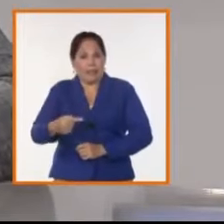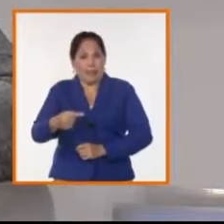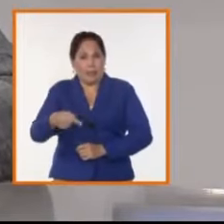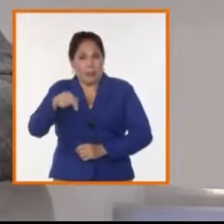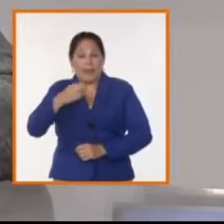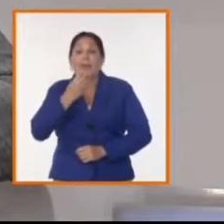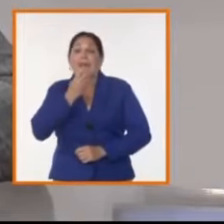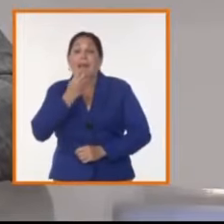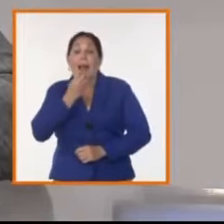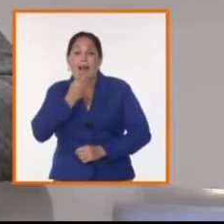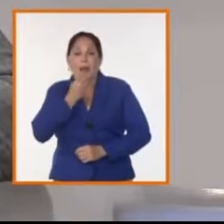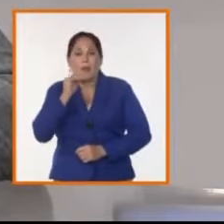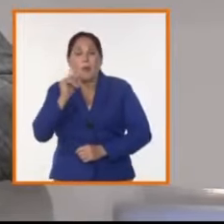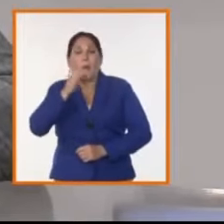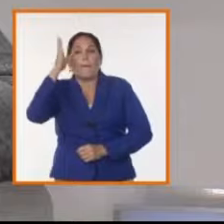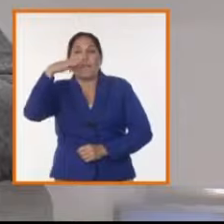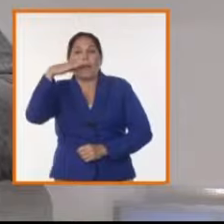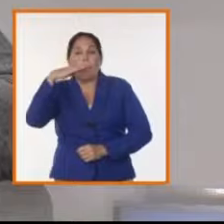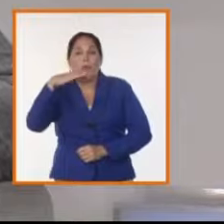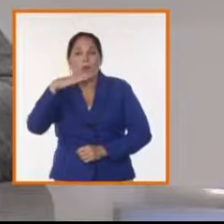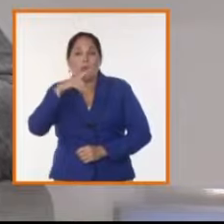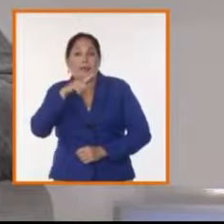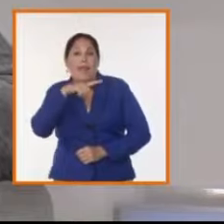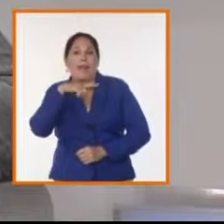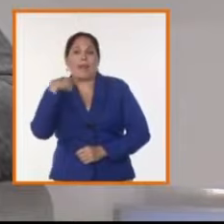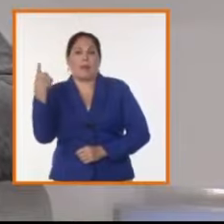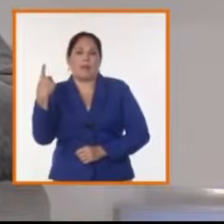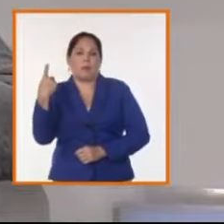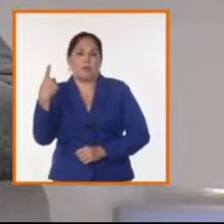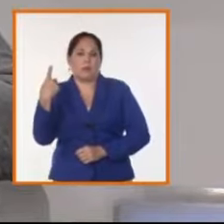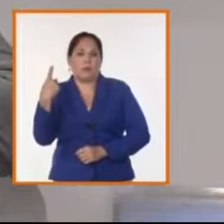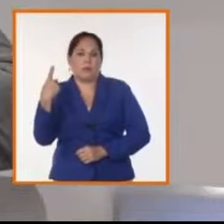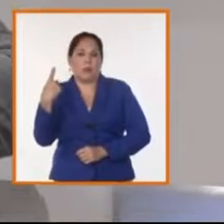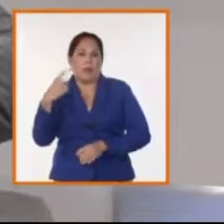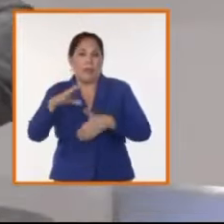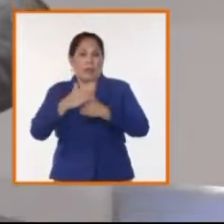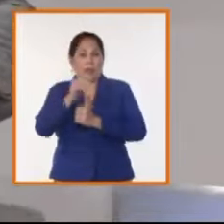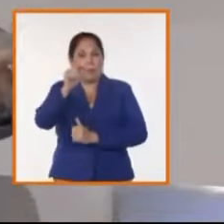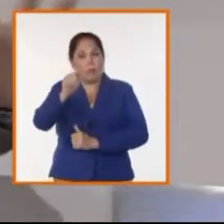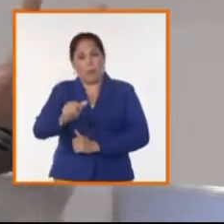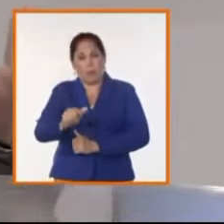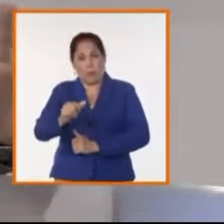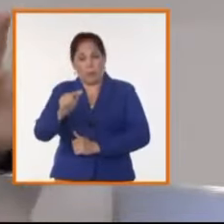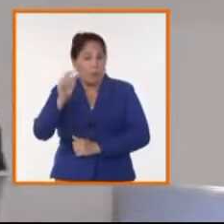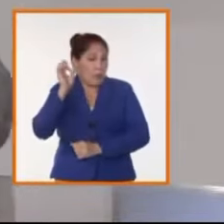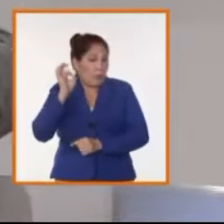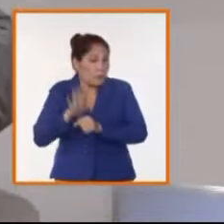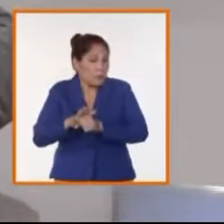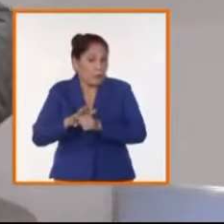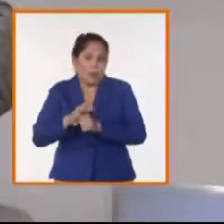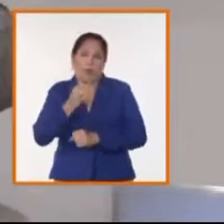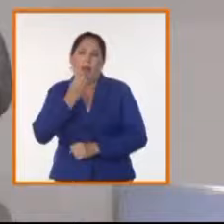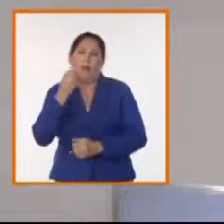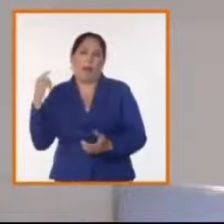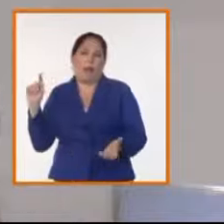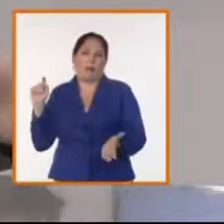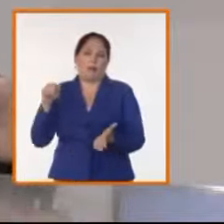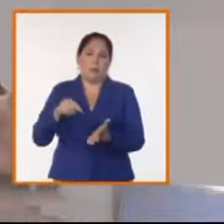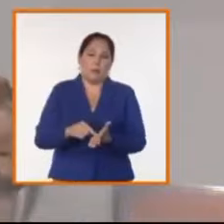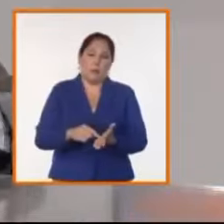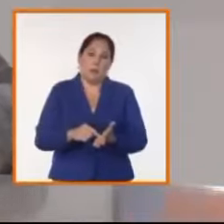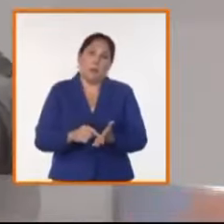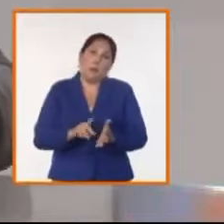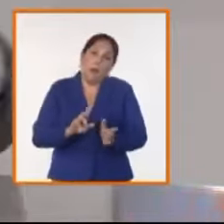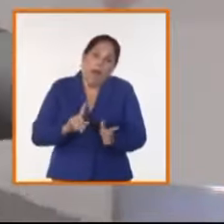viviendo la peor derrota simbólica y política y diplomática yo creo que de que de su historia quizás bueno militar